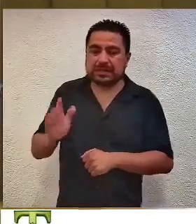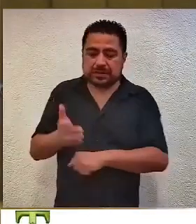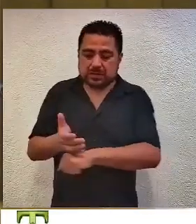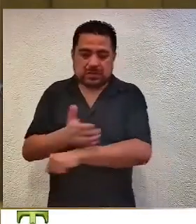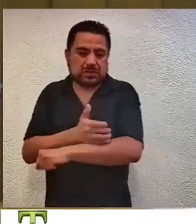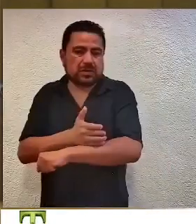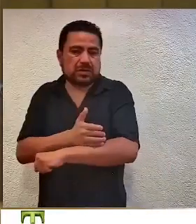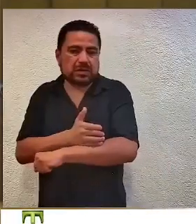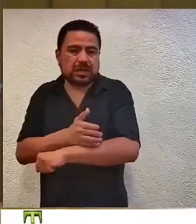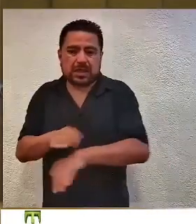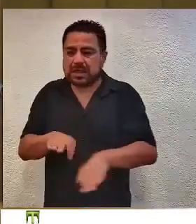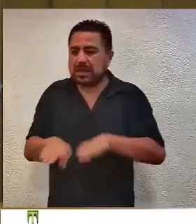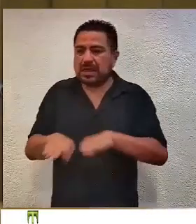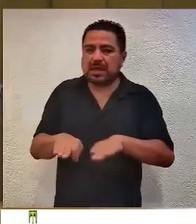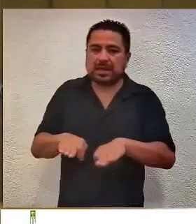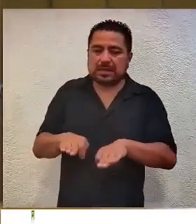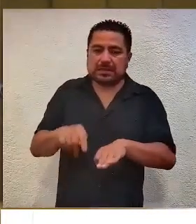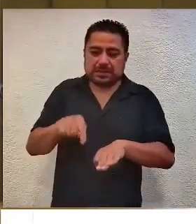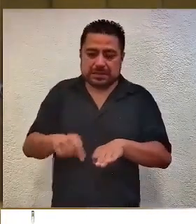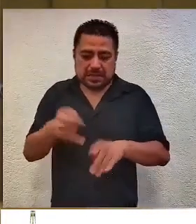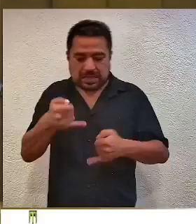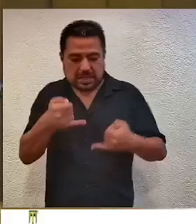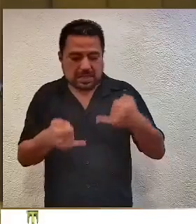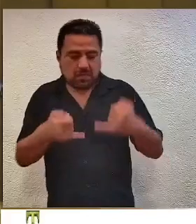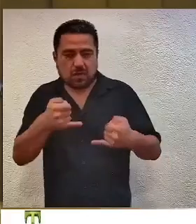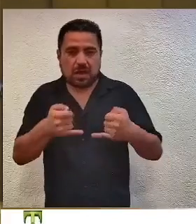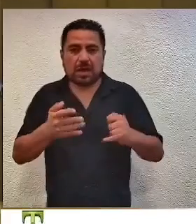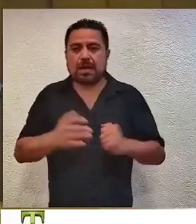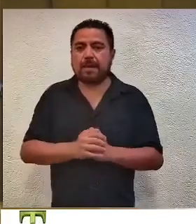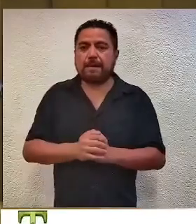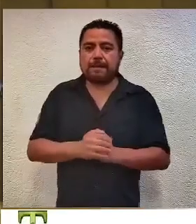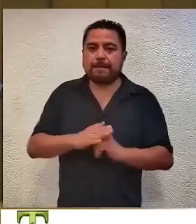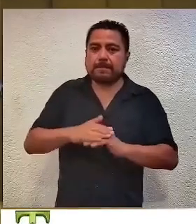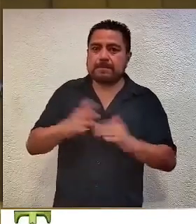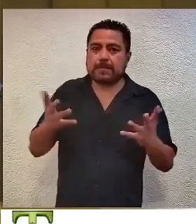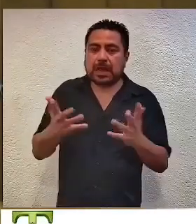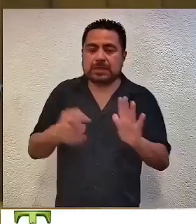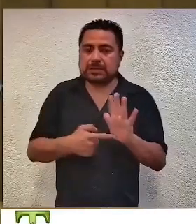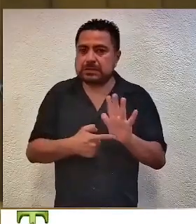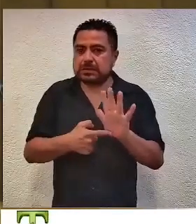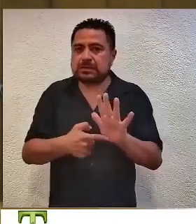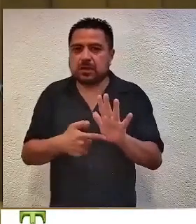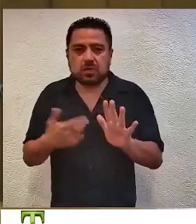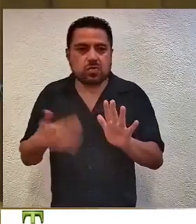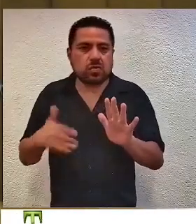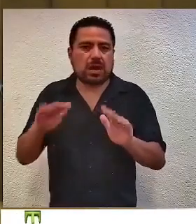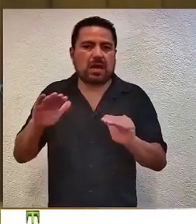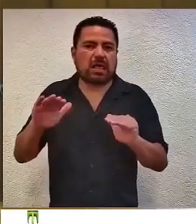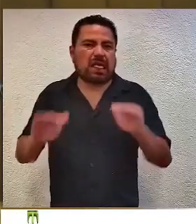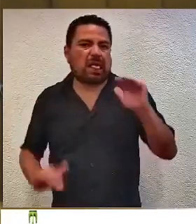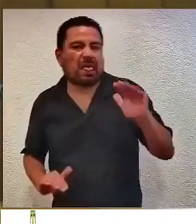trabajadora del tribunal, más se hace visible la vulneración